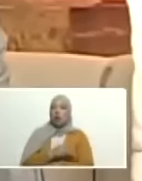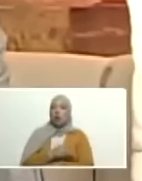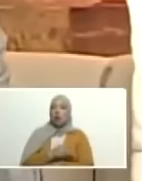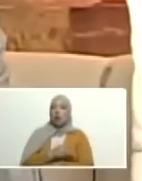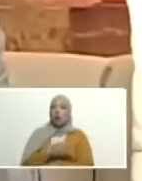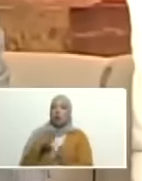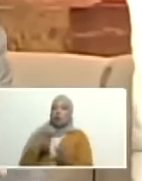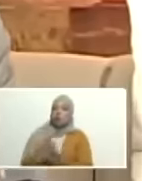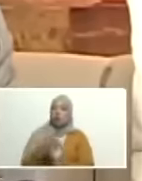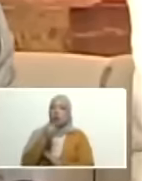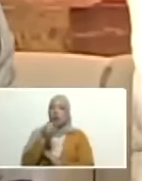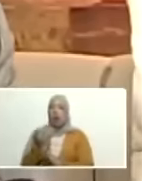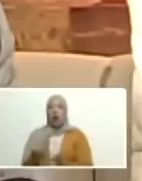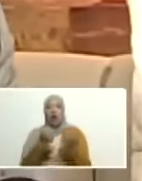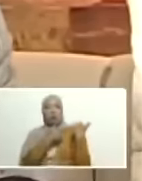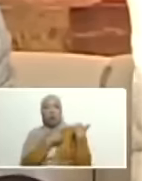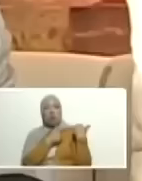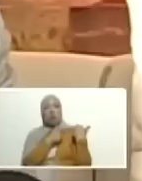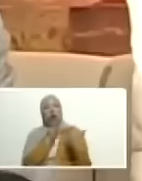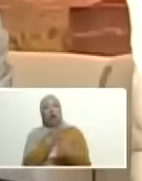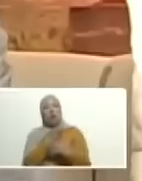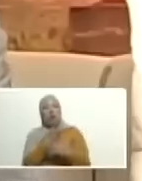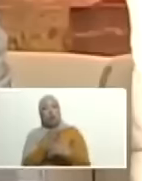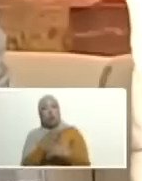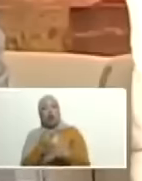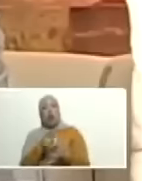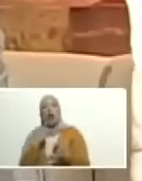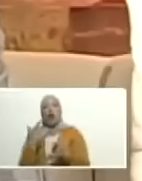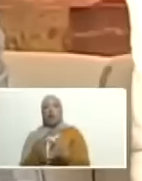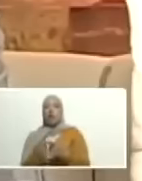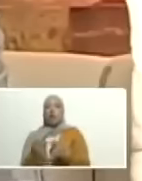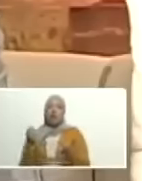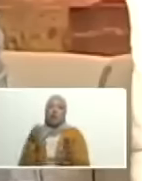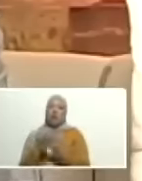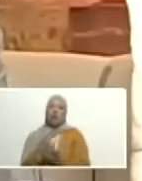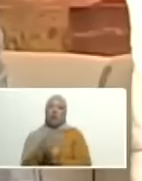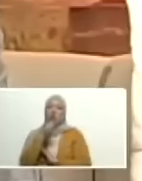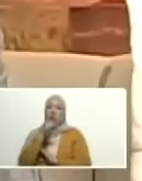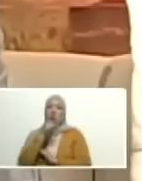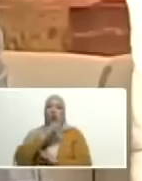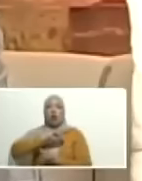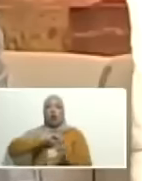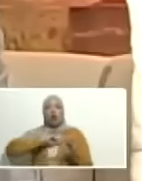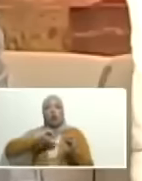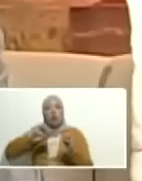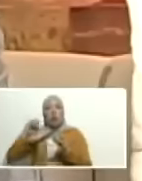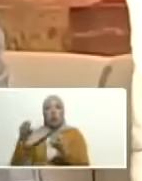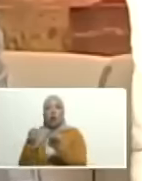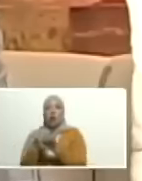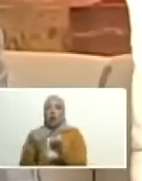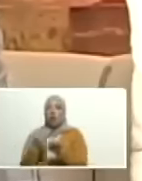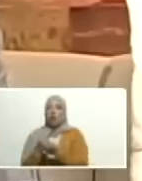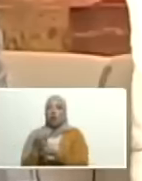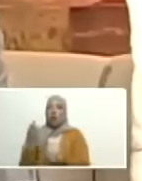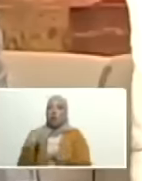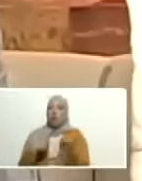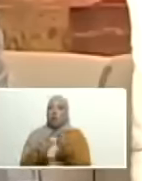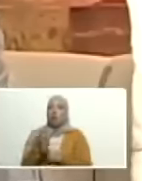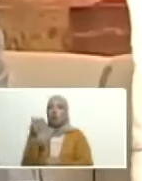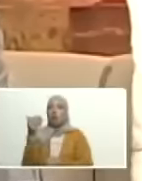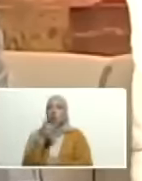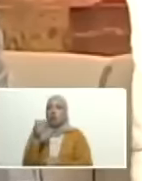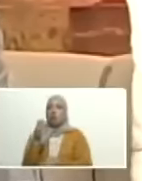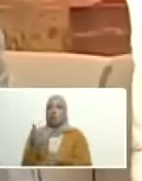con responsabilidad compartida de todos los sectores. Yo llamo a los sectores económicos, que les está yendo